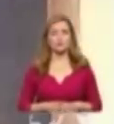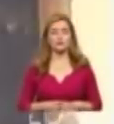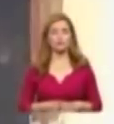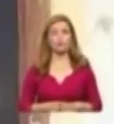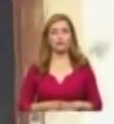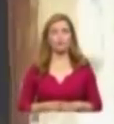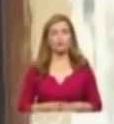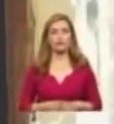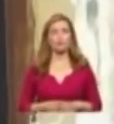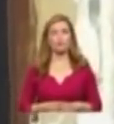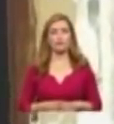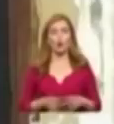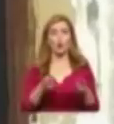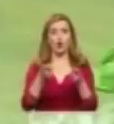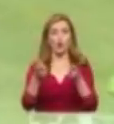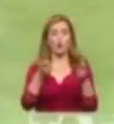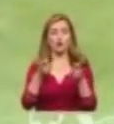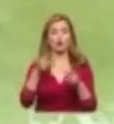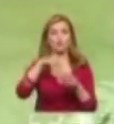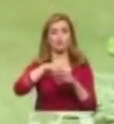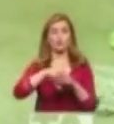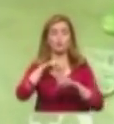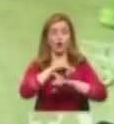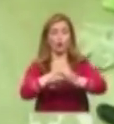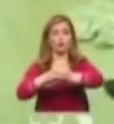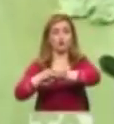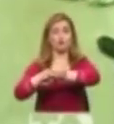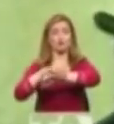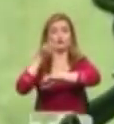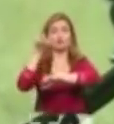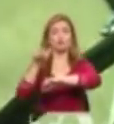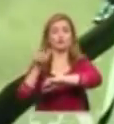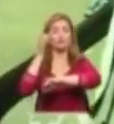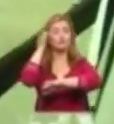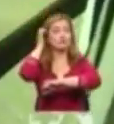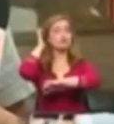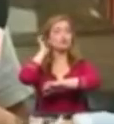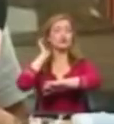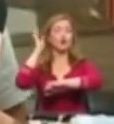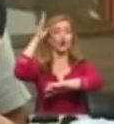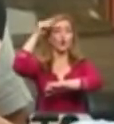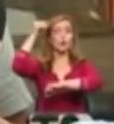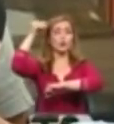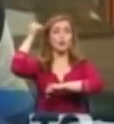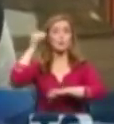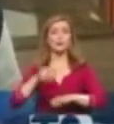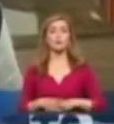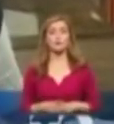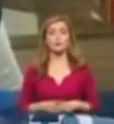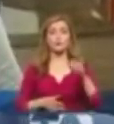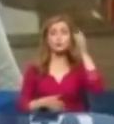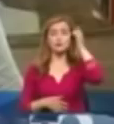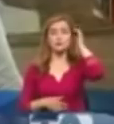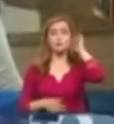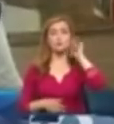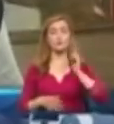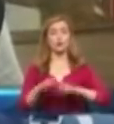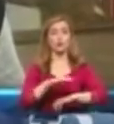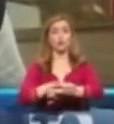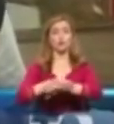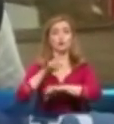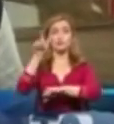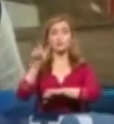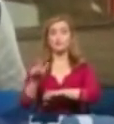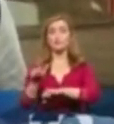oficiales realizaron varios operativos, logrando detener a un sujeto en Riobamba. La aprehensión en delito flagrante de una de